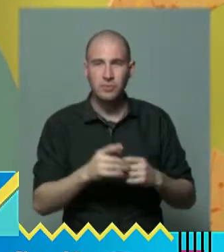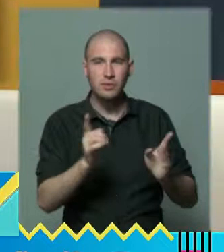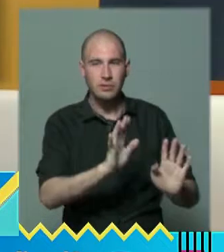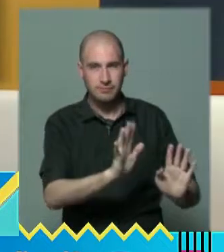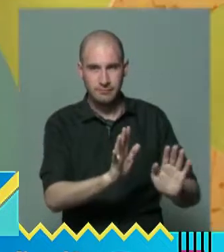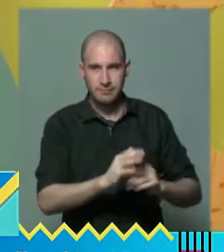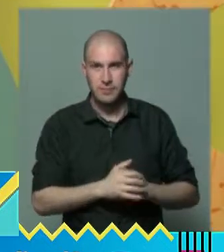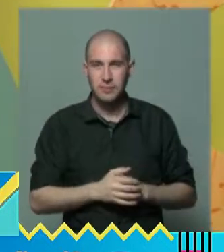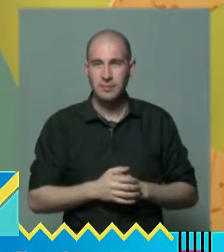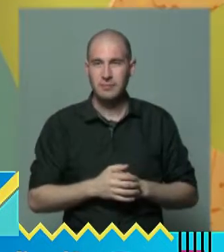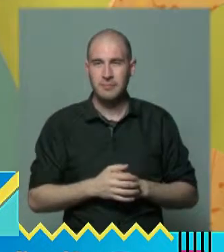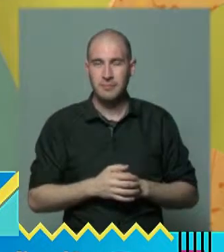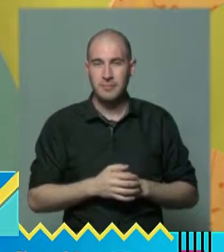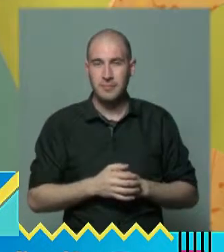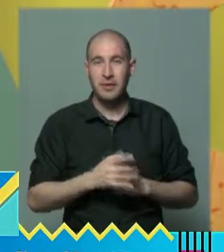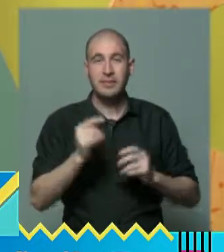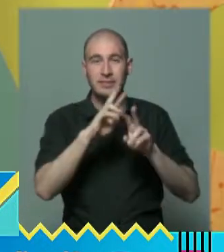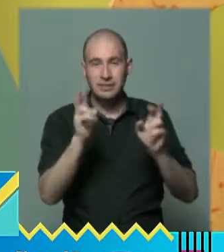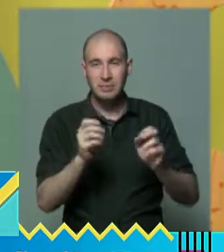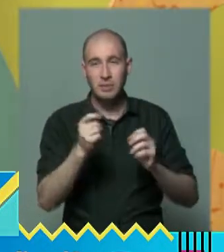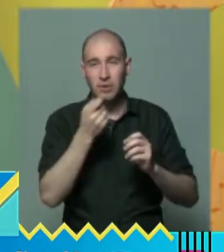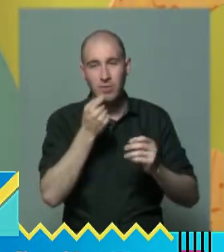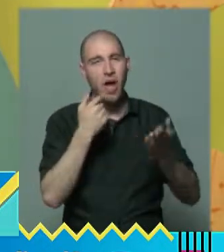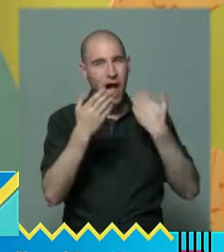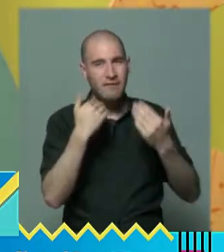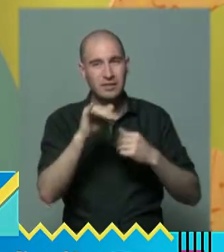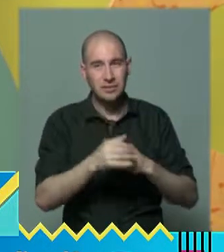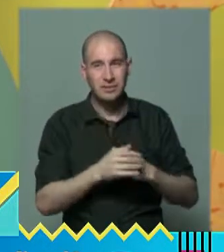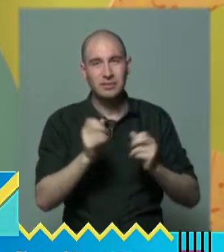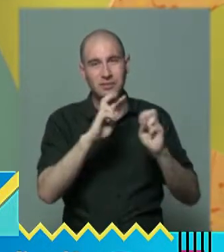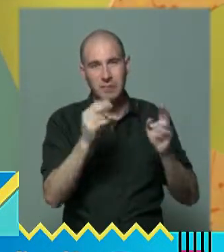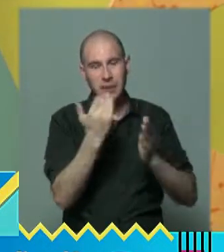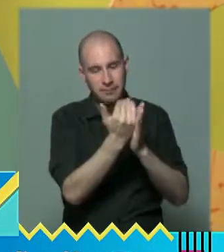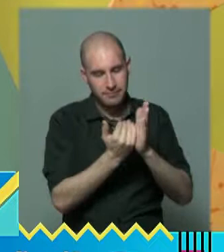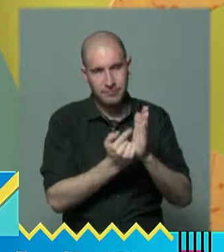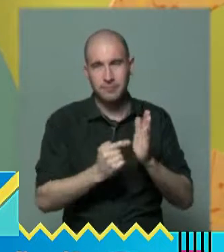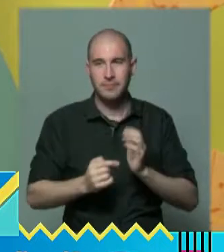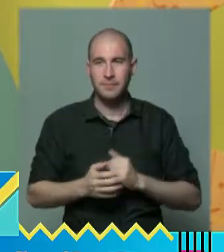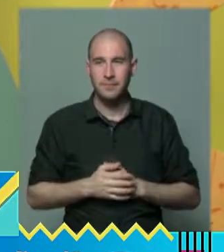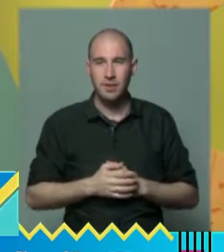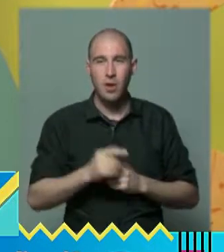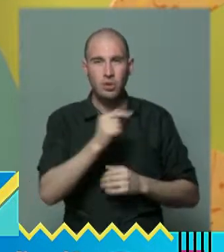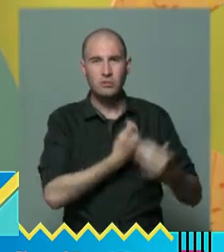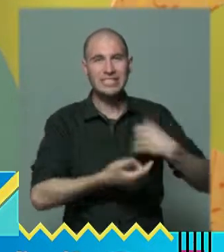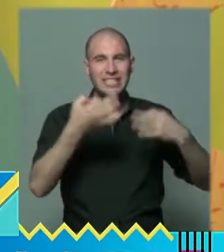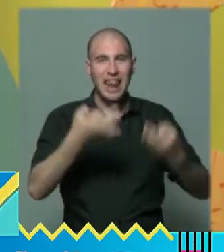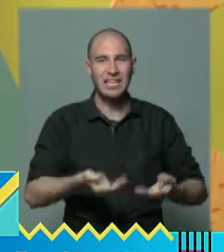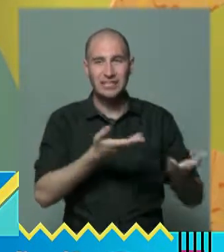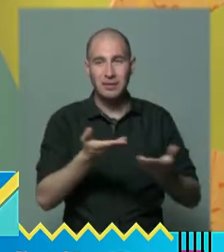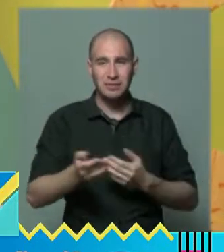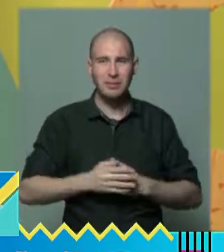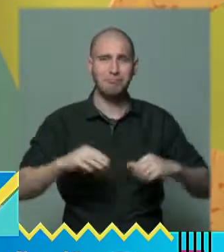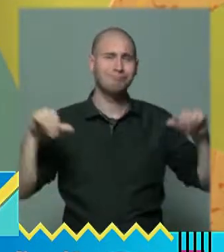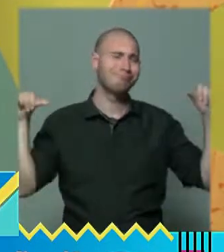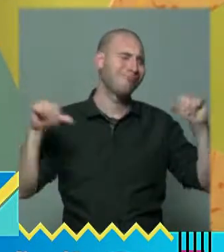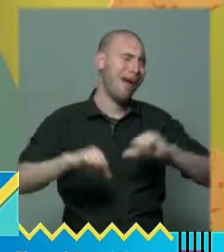solo. Por eso, a ver, hay determinados temas que si querés lo podemos charlar cuando toquemos esos temas específicamente. Usted me está hablando de calidad de servicio. Es pésima la